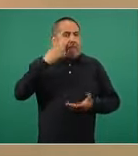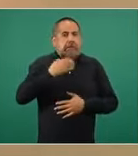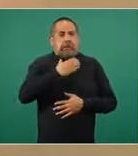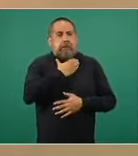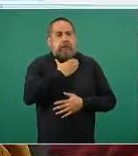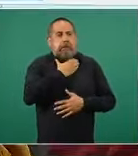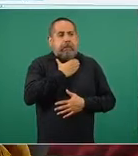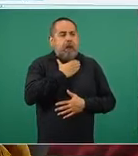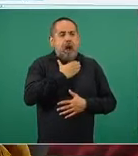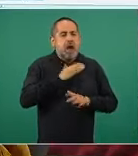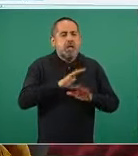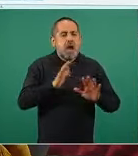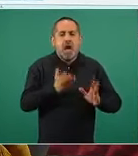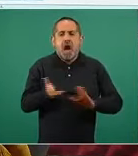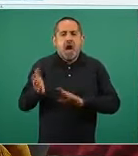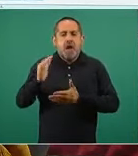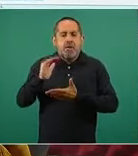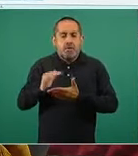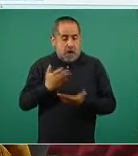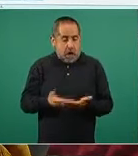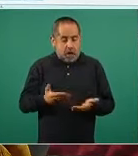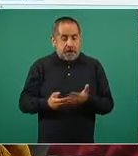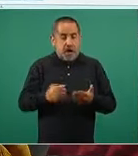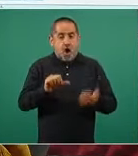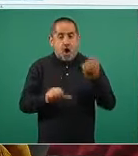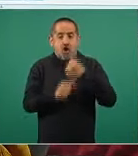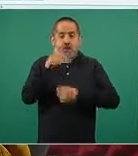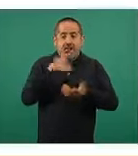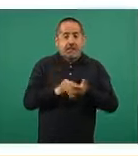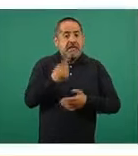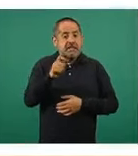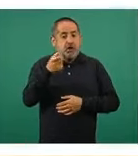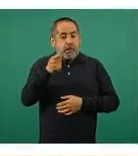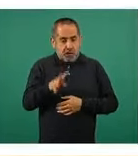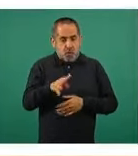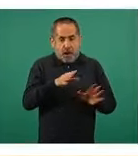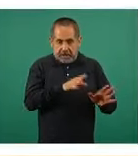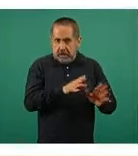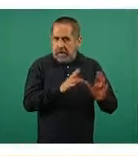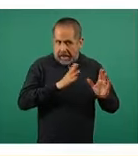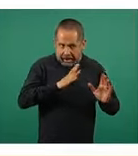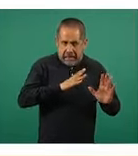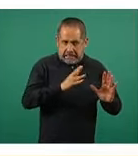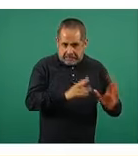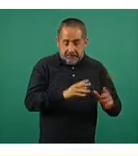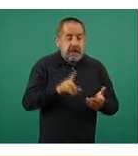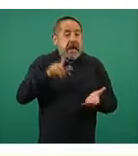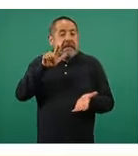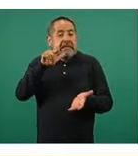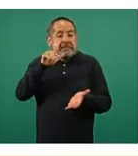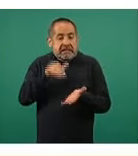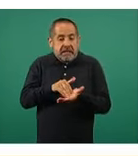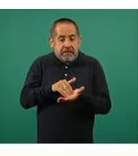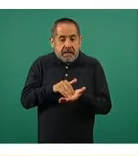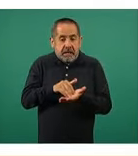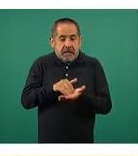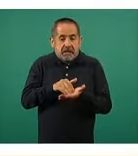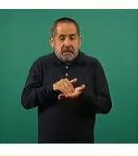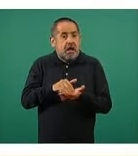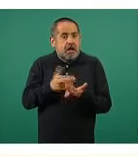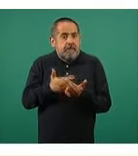Miren, actualmente tenemos un total de 11.129 camas totales, de las cuales 7.000, arriba de 7.000